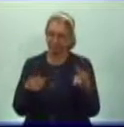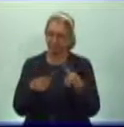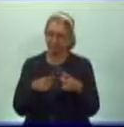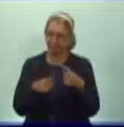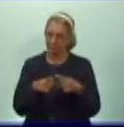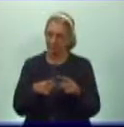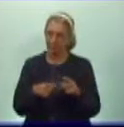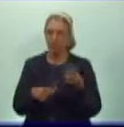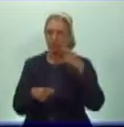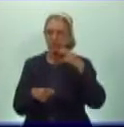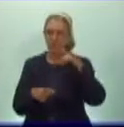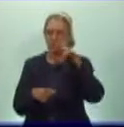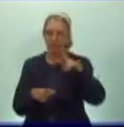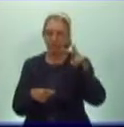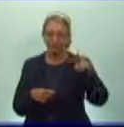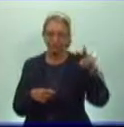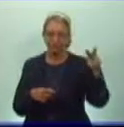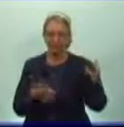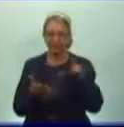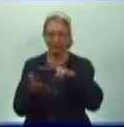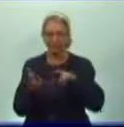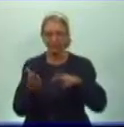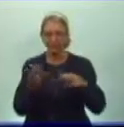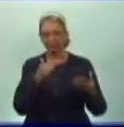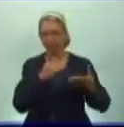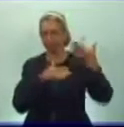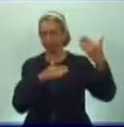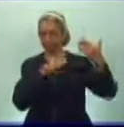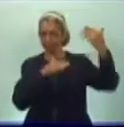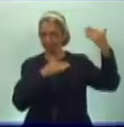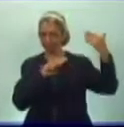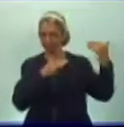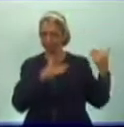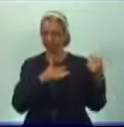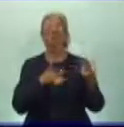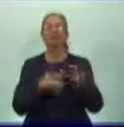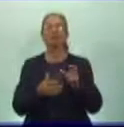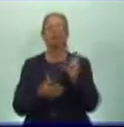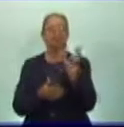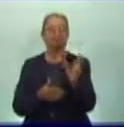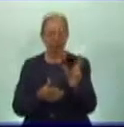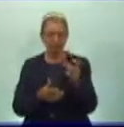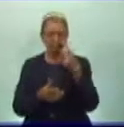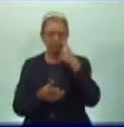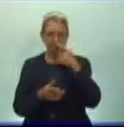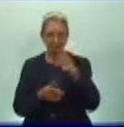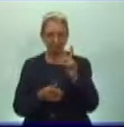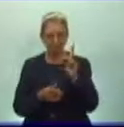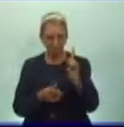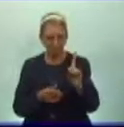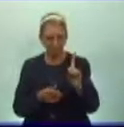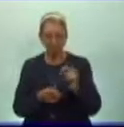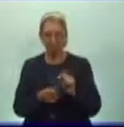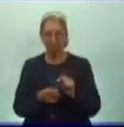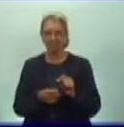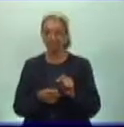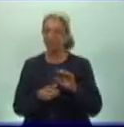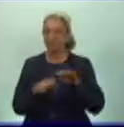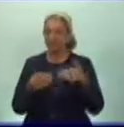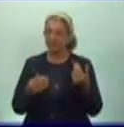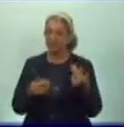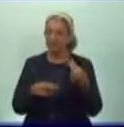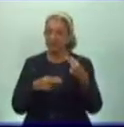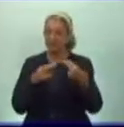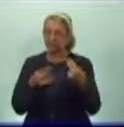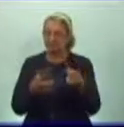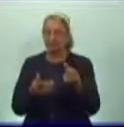a buscar en las lecturas trabajadas palabras terminadas en D y van a